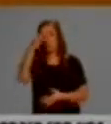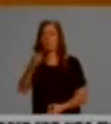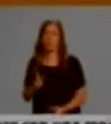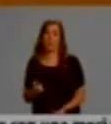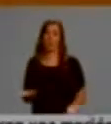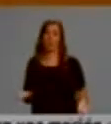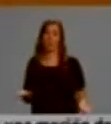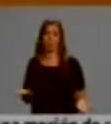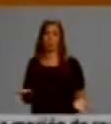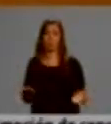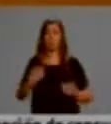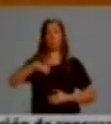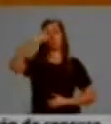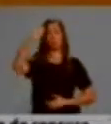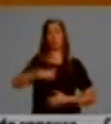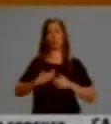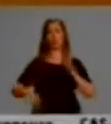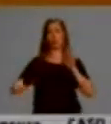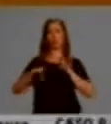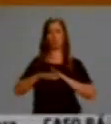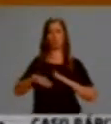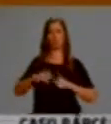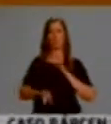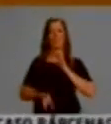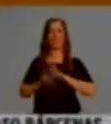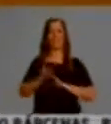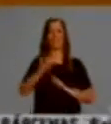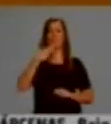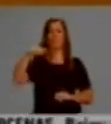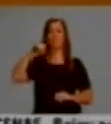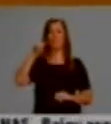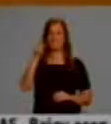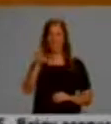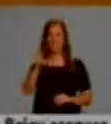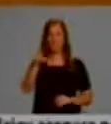un constitucionalista, padre de la Constitución como Miquel